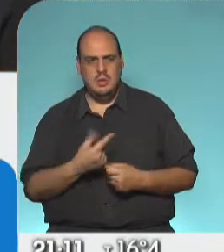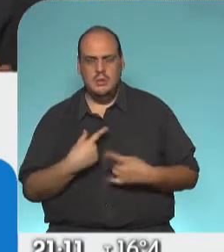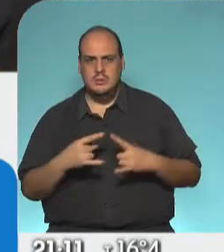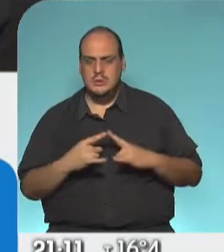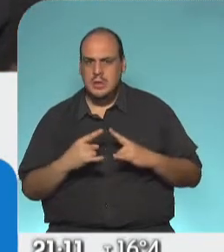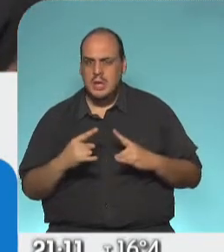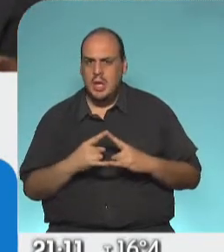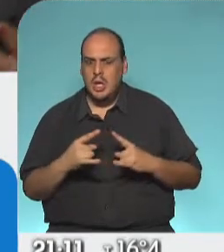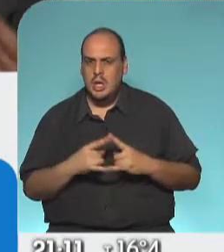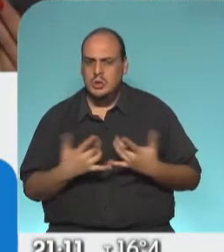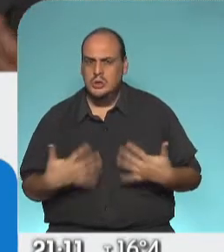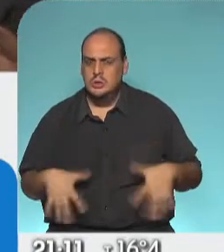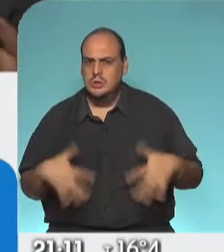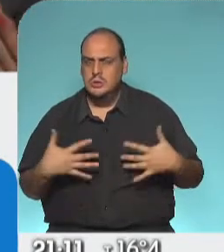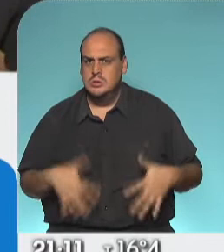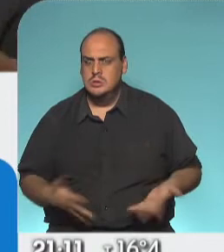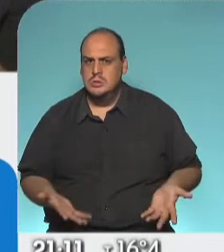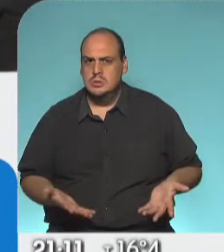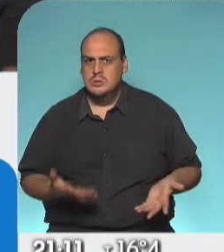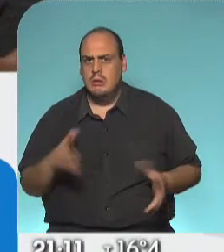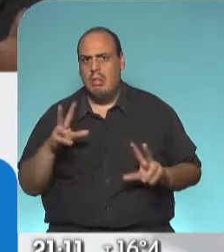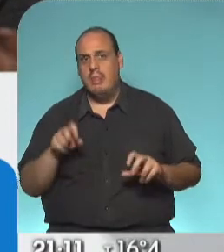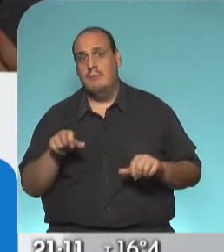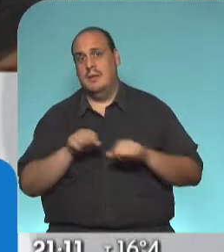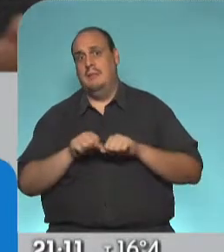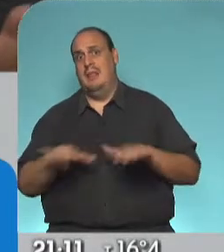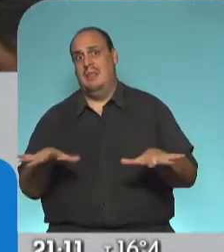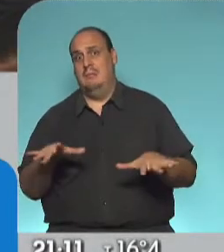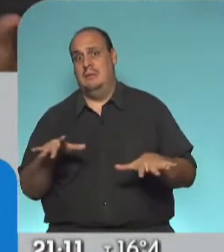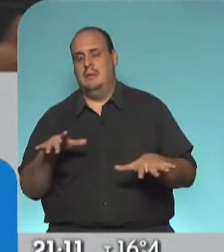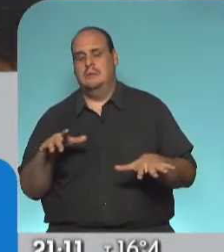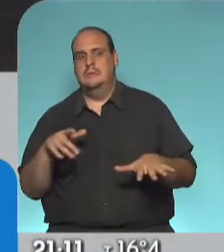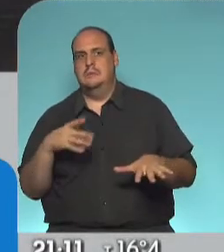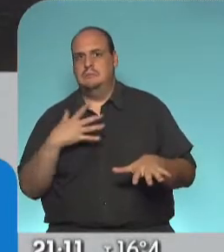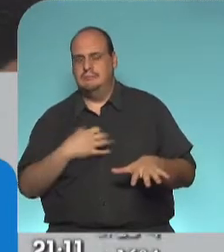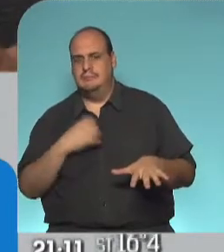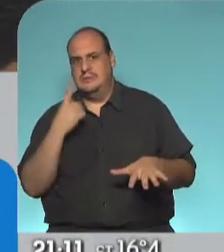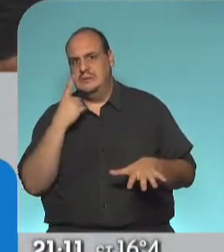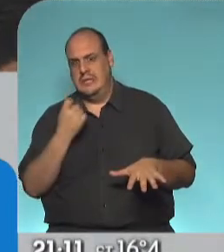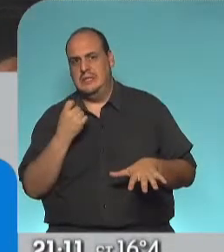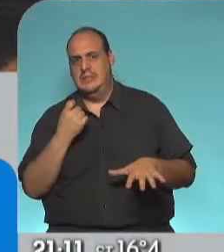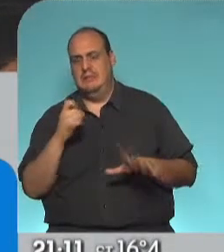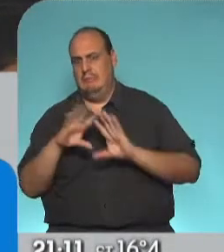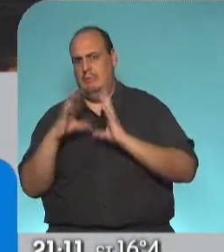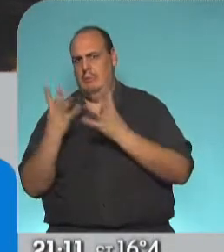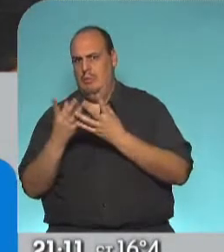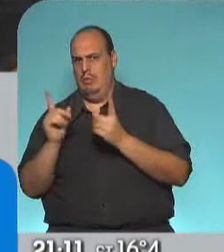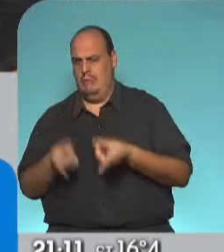porque dentro de lo dramático que es lo que estamos viviendo nacional y mundialmente, se suma